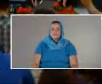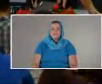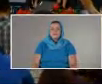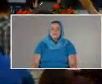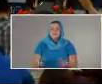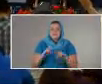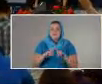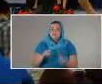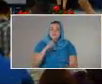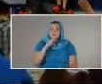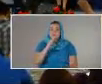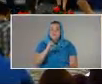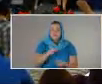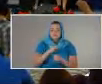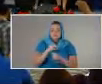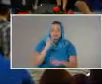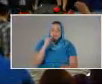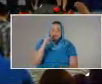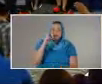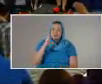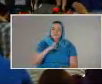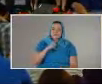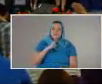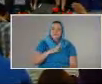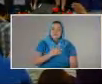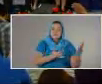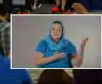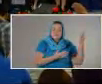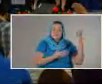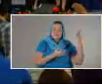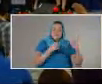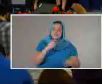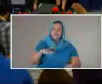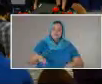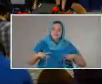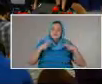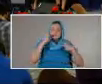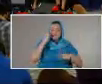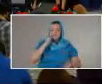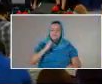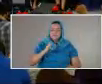Pero es del pueblo del Señor el que tiene la esperanza de vida eterna.